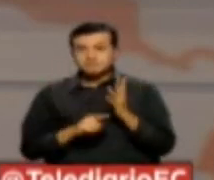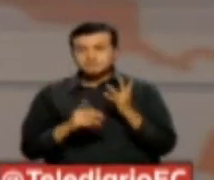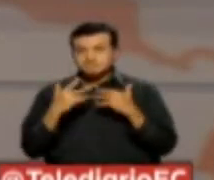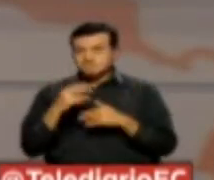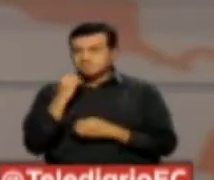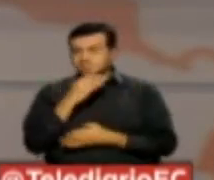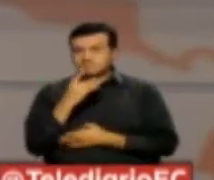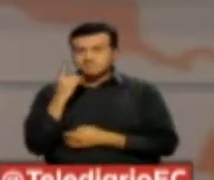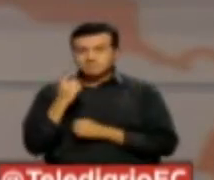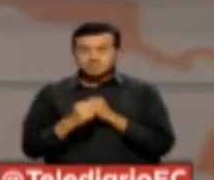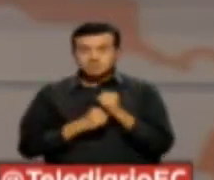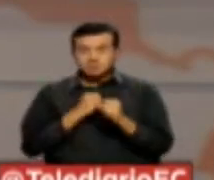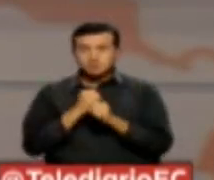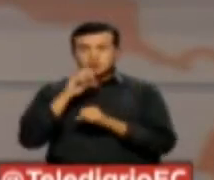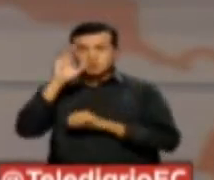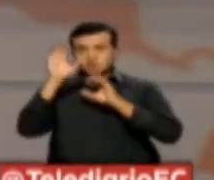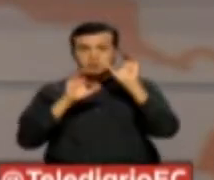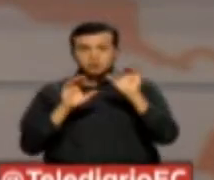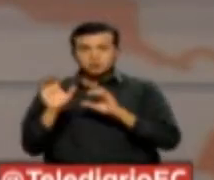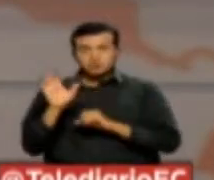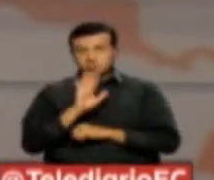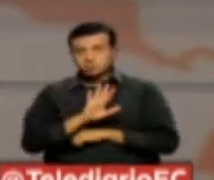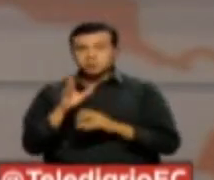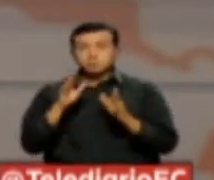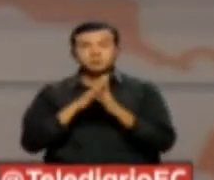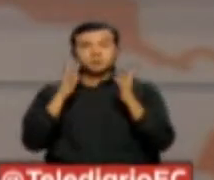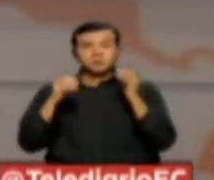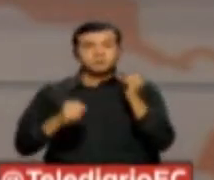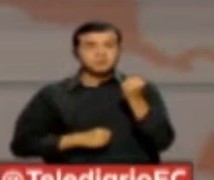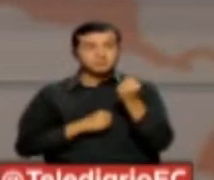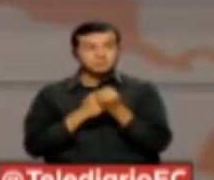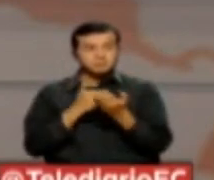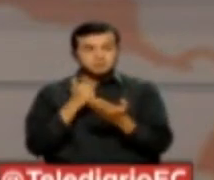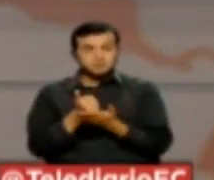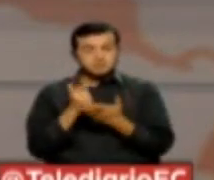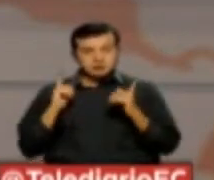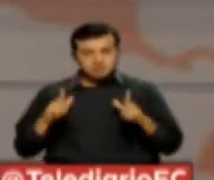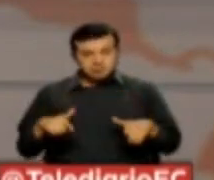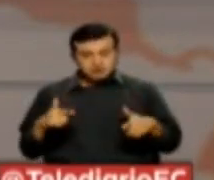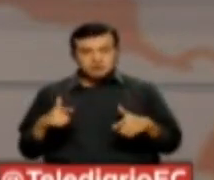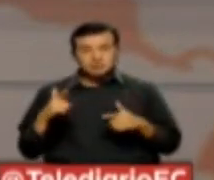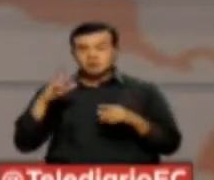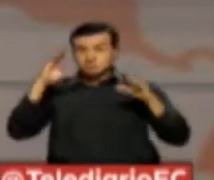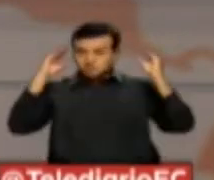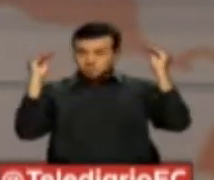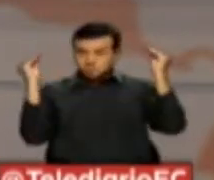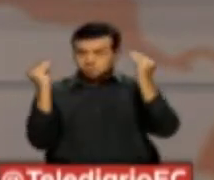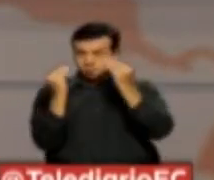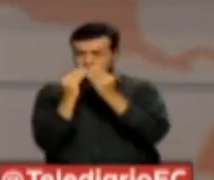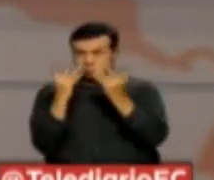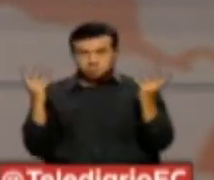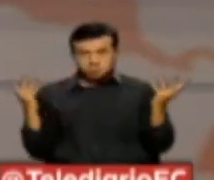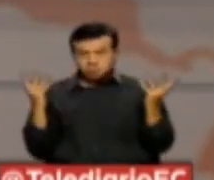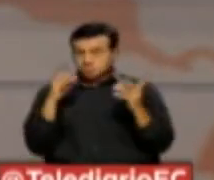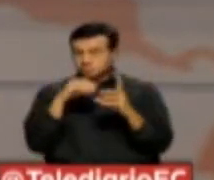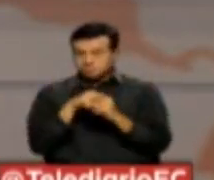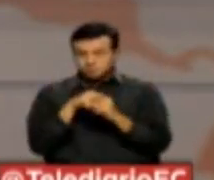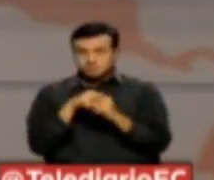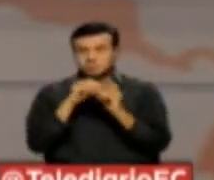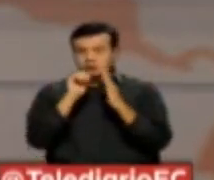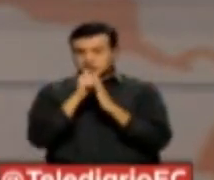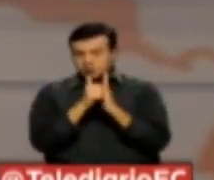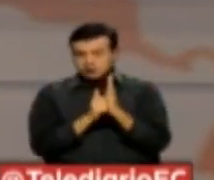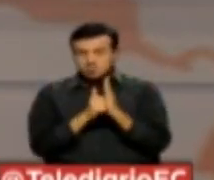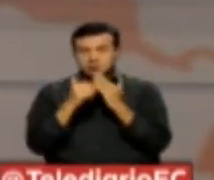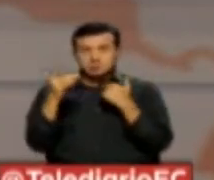declarado el año de los museos con mucho apoyo de lenin moreno de rocío porque están dentro del arte